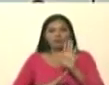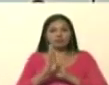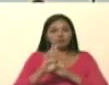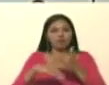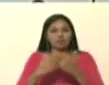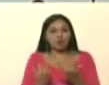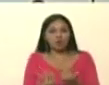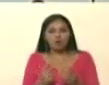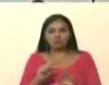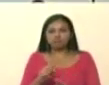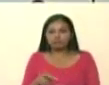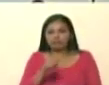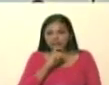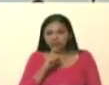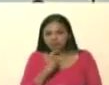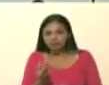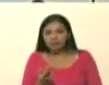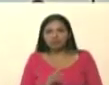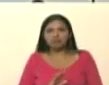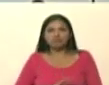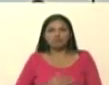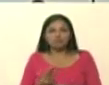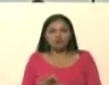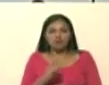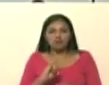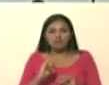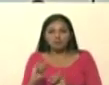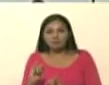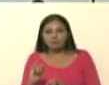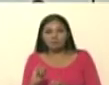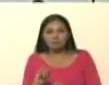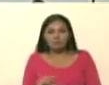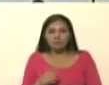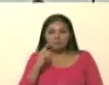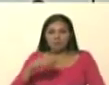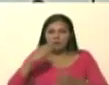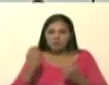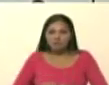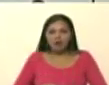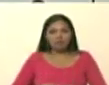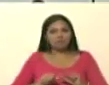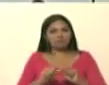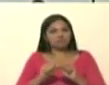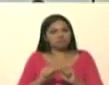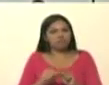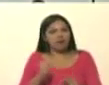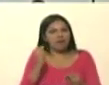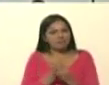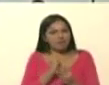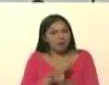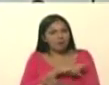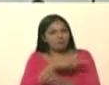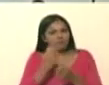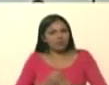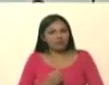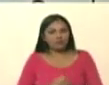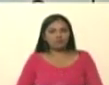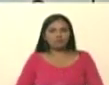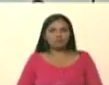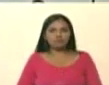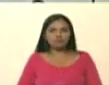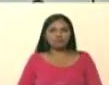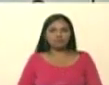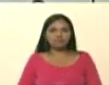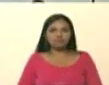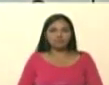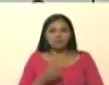complejo que amerita mucha templanza perseverancia mucho trabajo y que